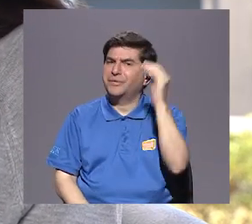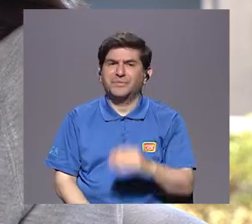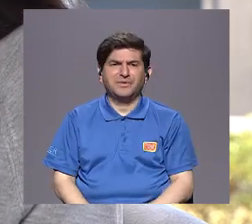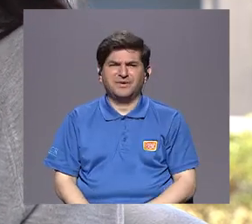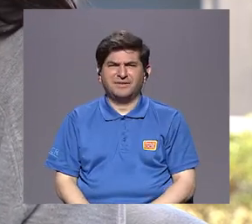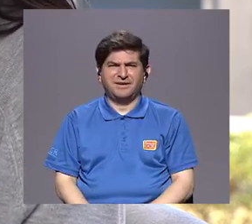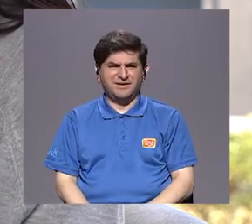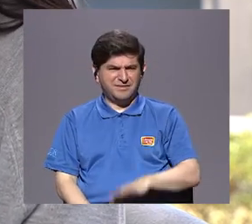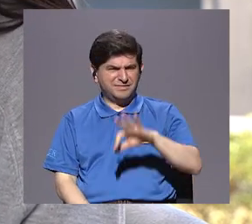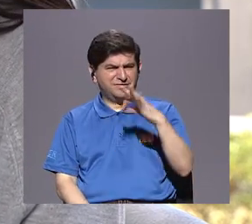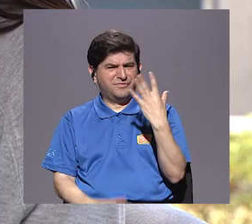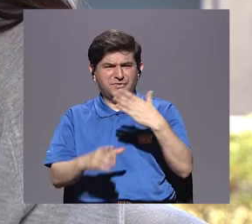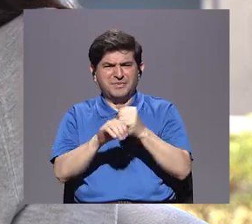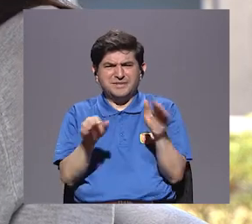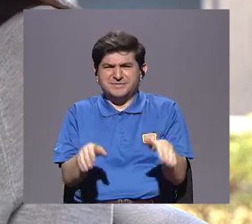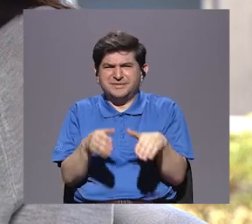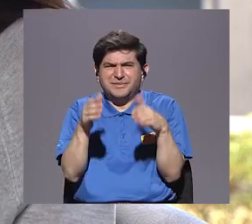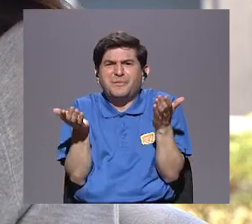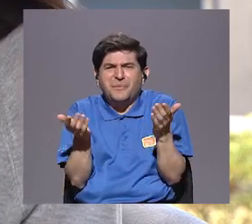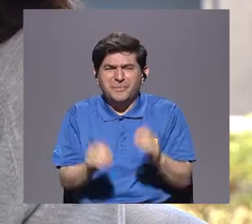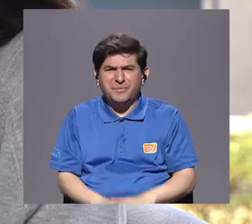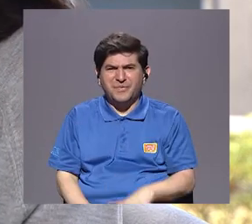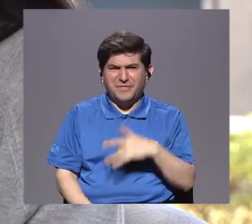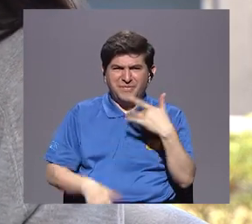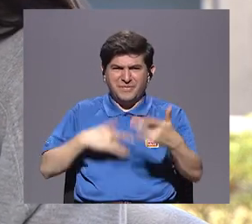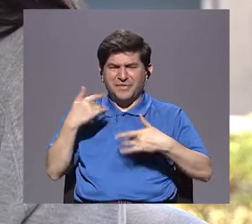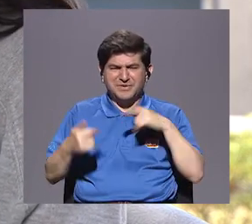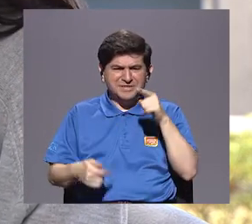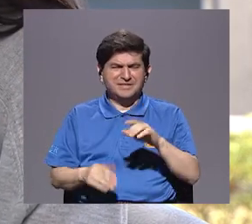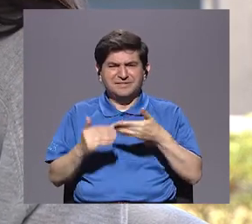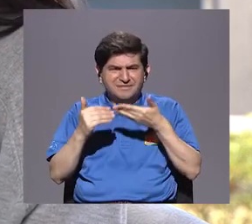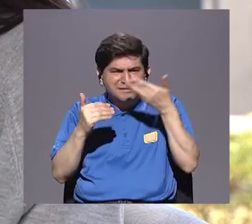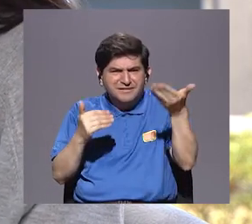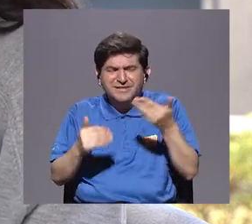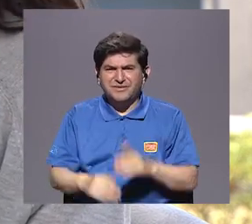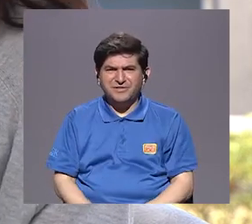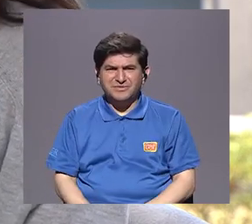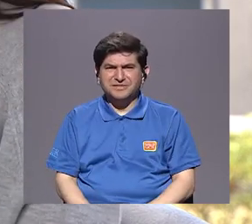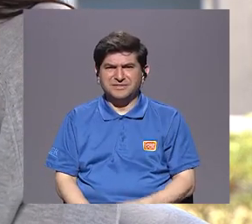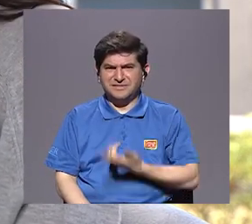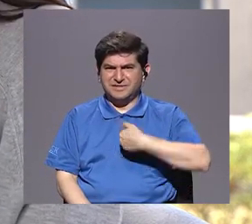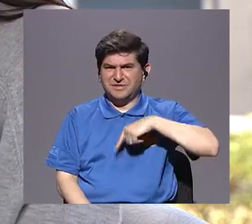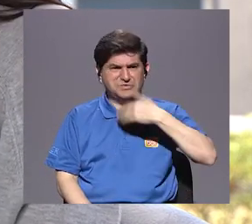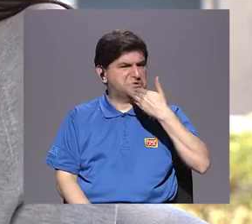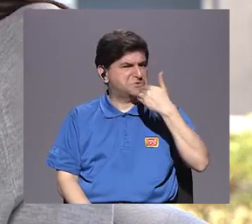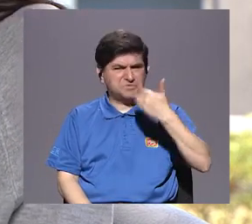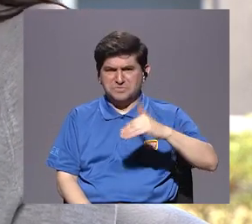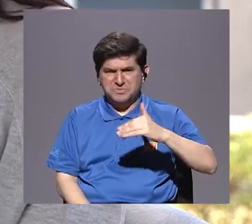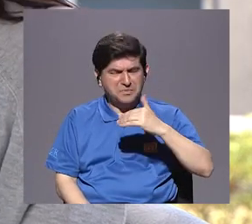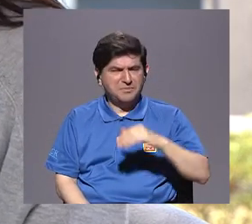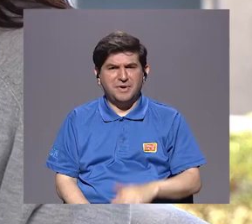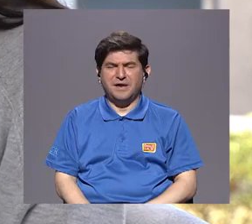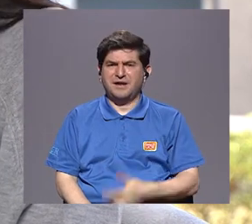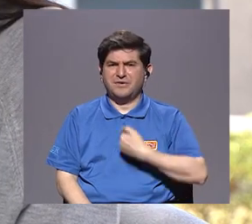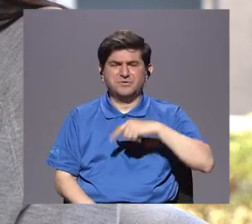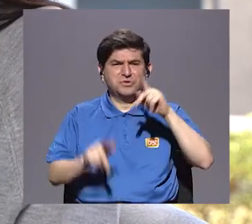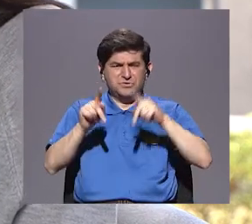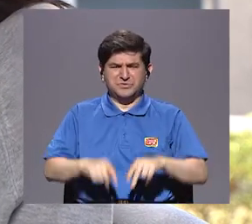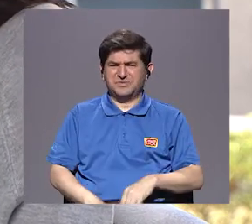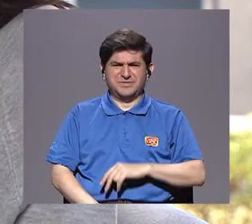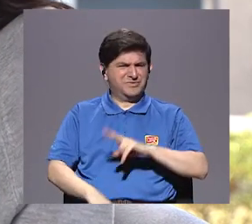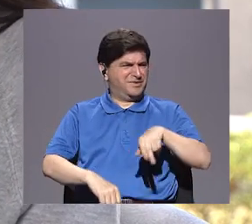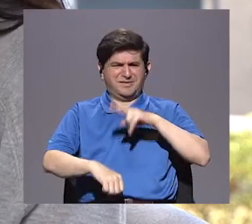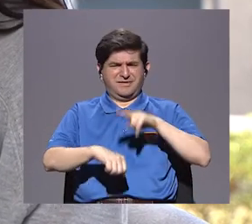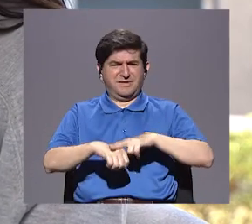de cómo hacerlo. O que si sentimos esas cosas, no estamos mal, no somos abnormales